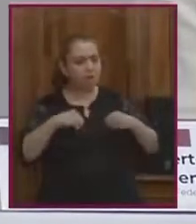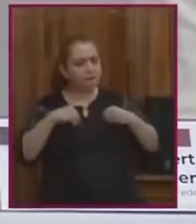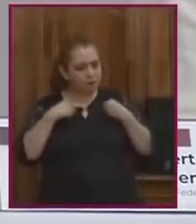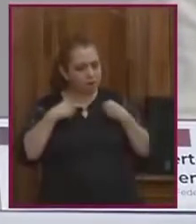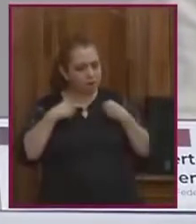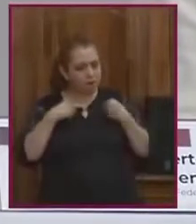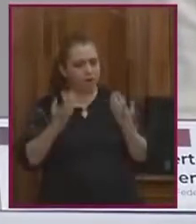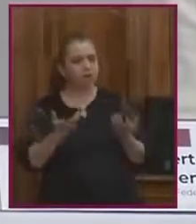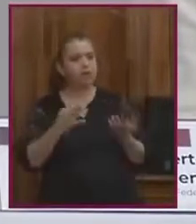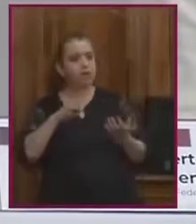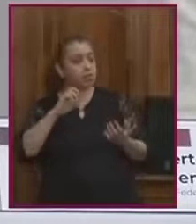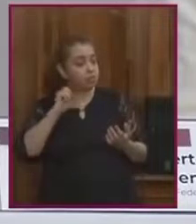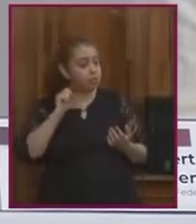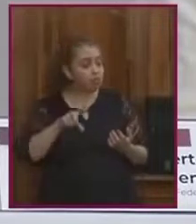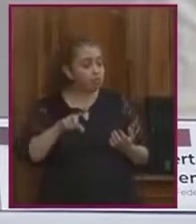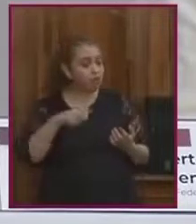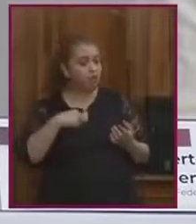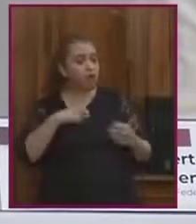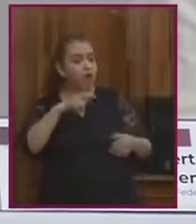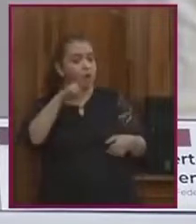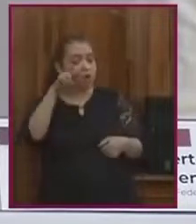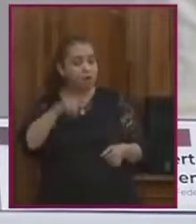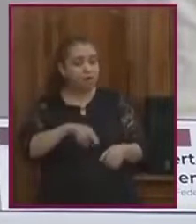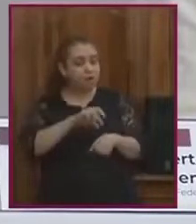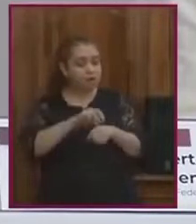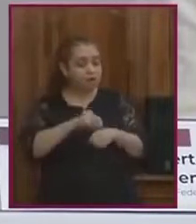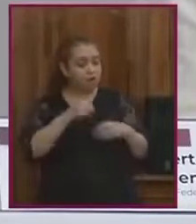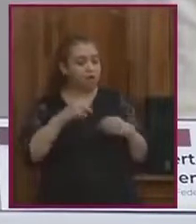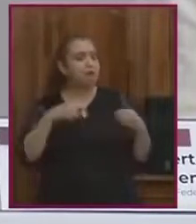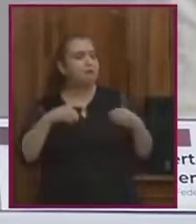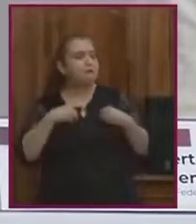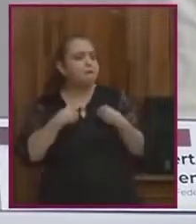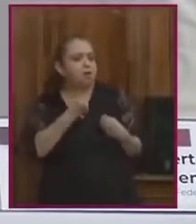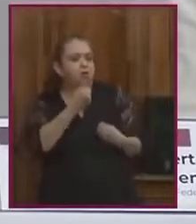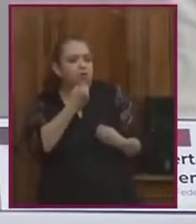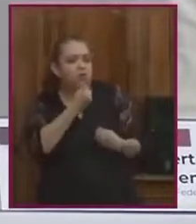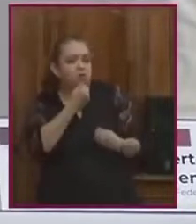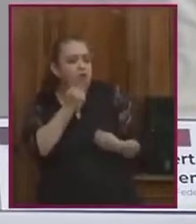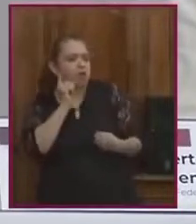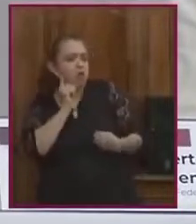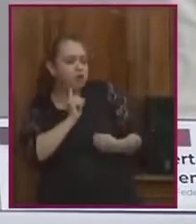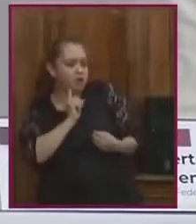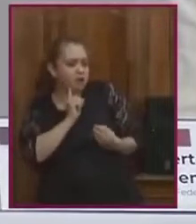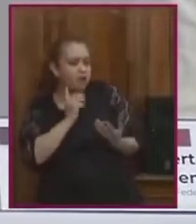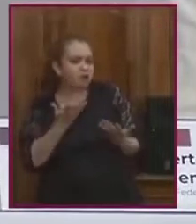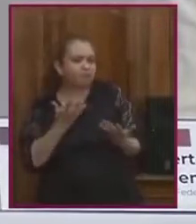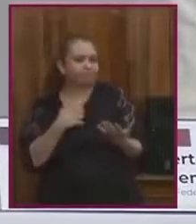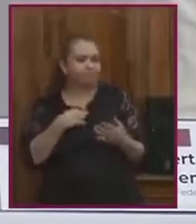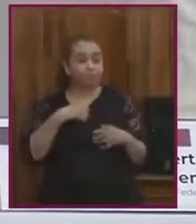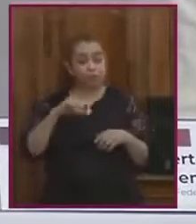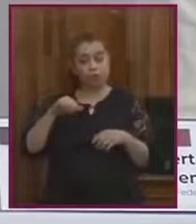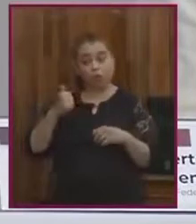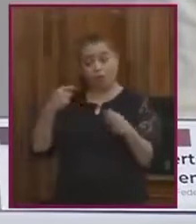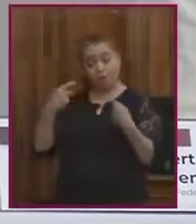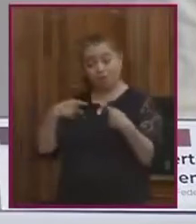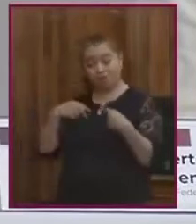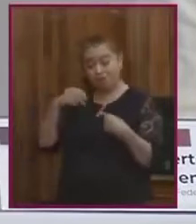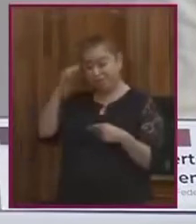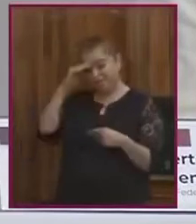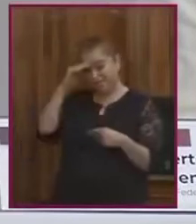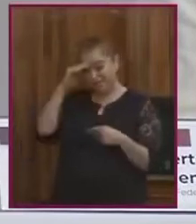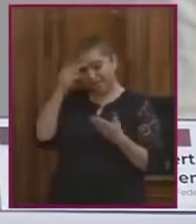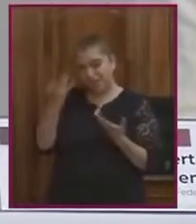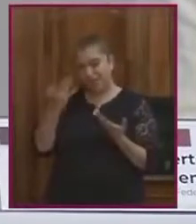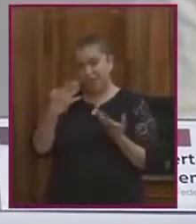y con la realidad que van a vivir nuestras niñas y niños. Contrario a lo que mucha gente piensa, los tiempos